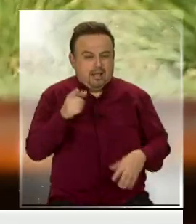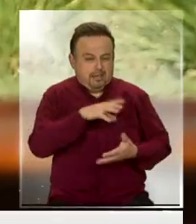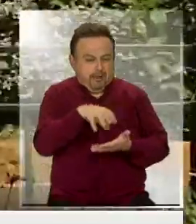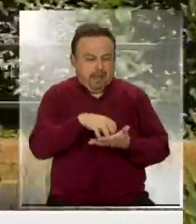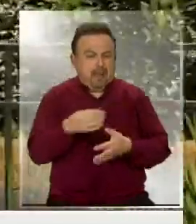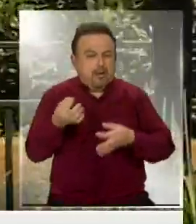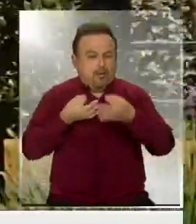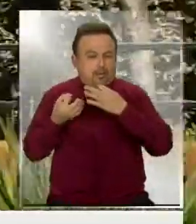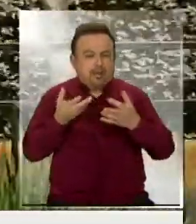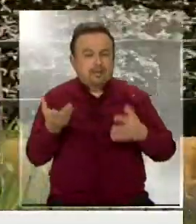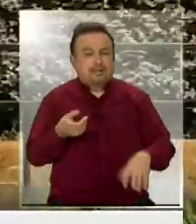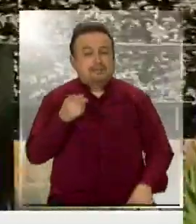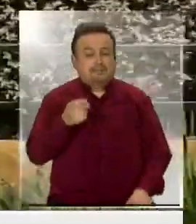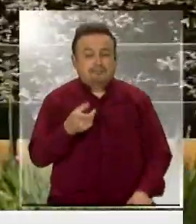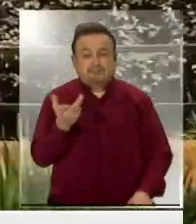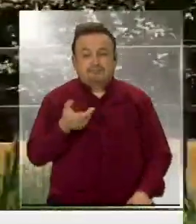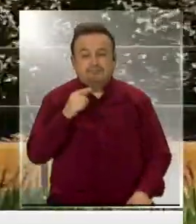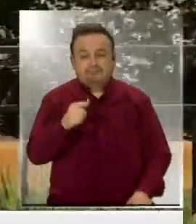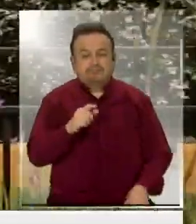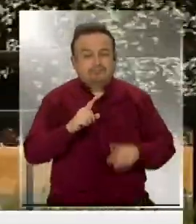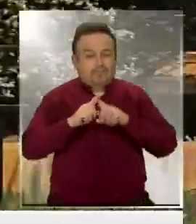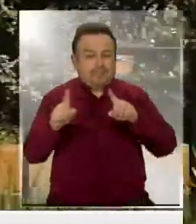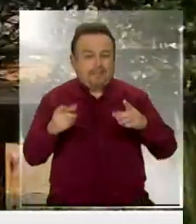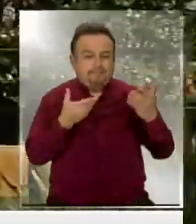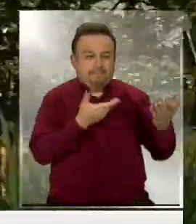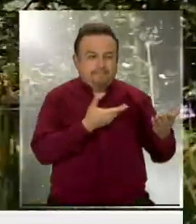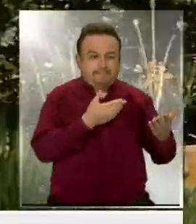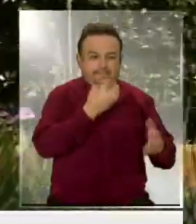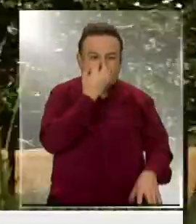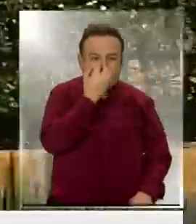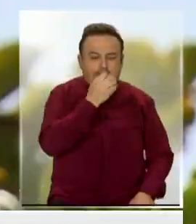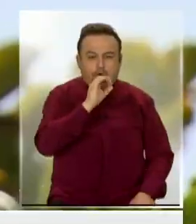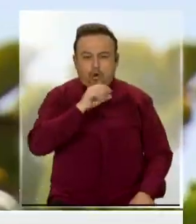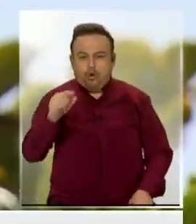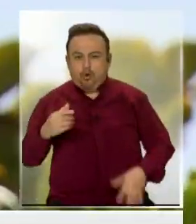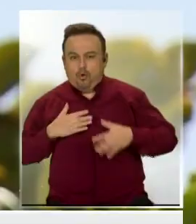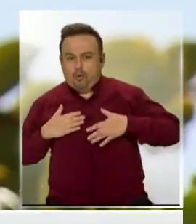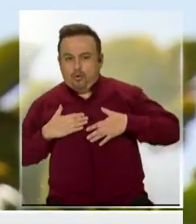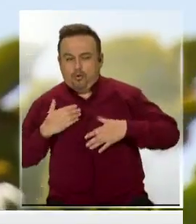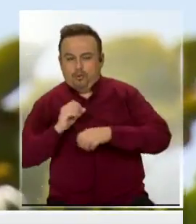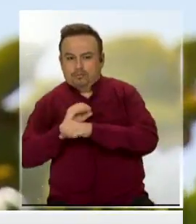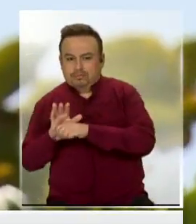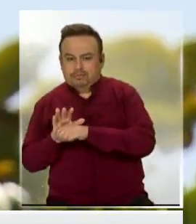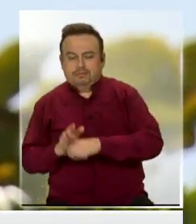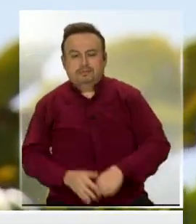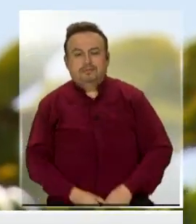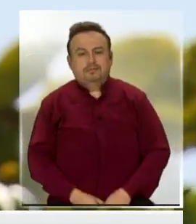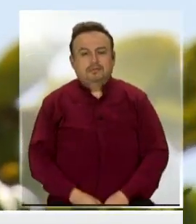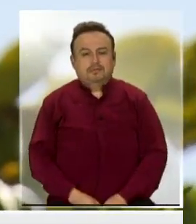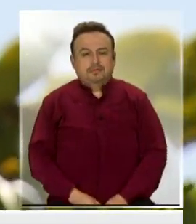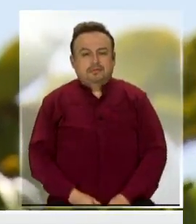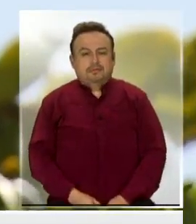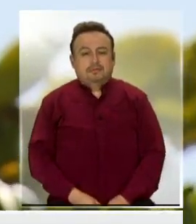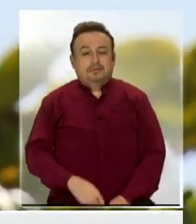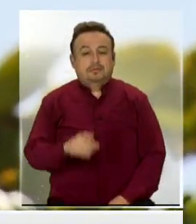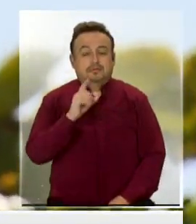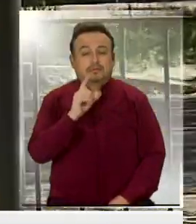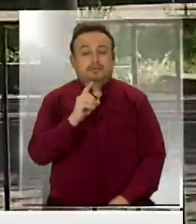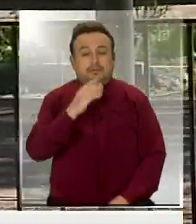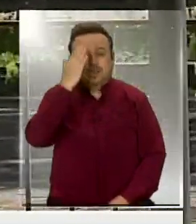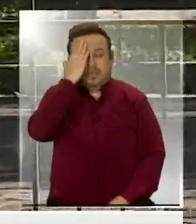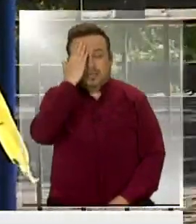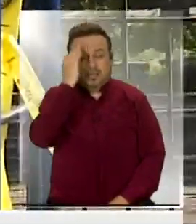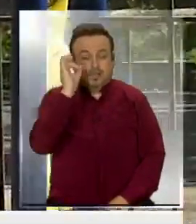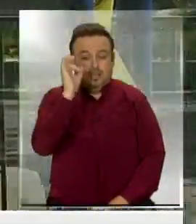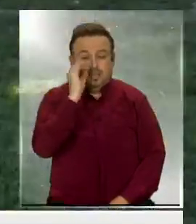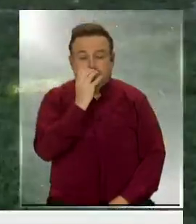que nos comentaban sobre estas diferencias, si notaban o si a veces temían que pudiese ser síntoma de COVID. El dolor intenso de cabeza, que